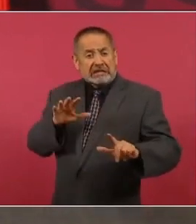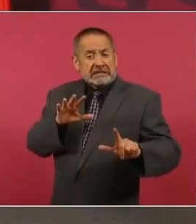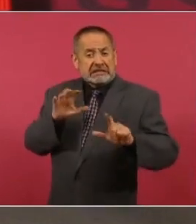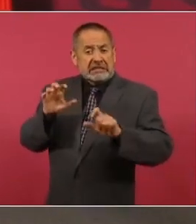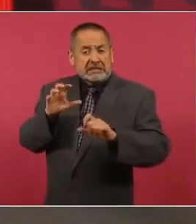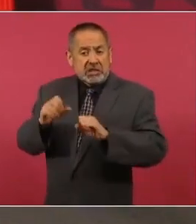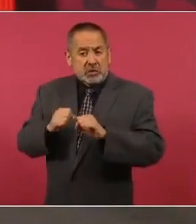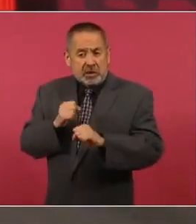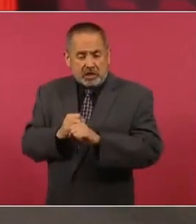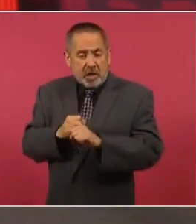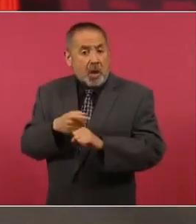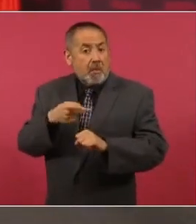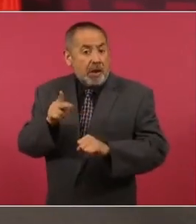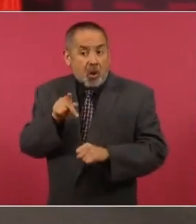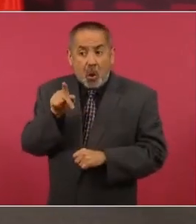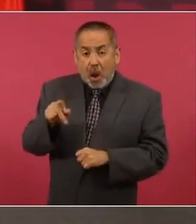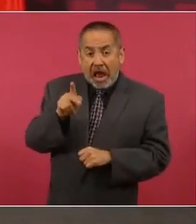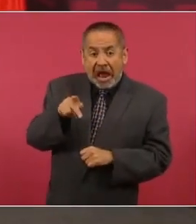Calakmul